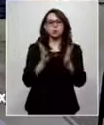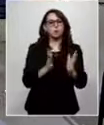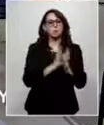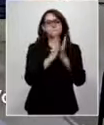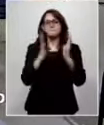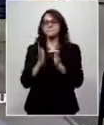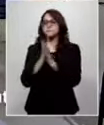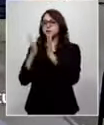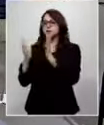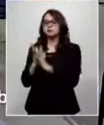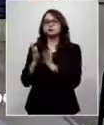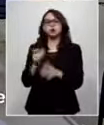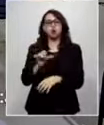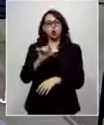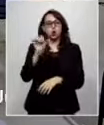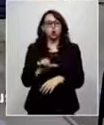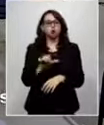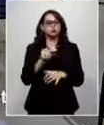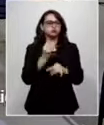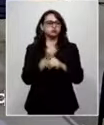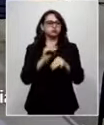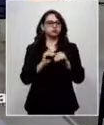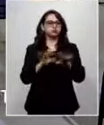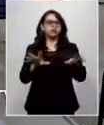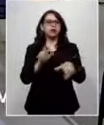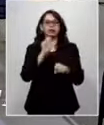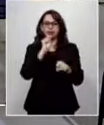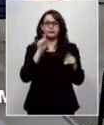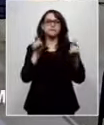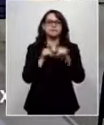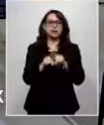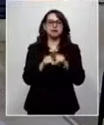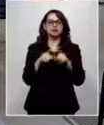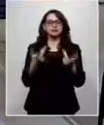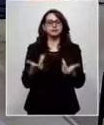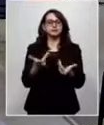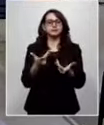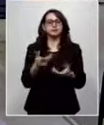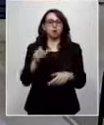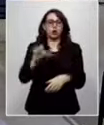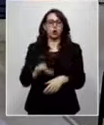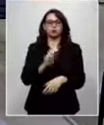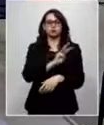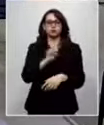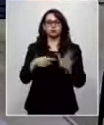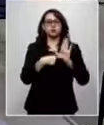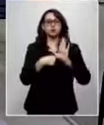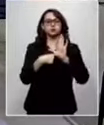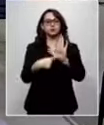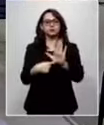de medios digitales también, aprovechando de presentar esta plataforma.